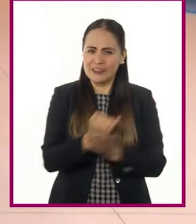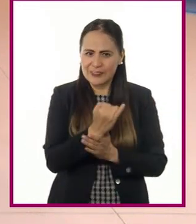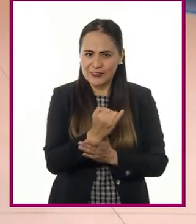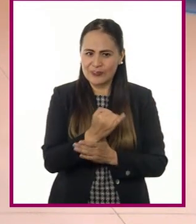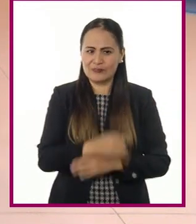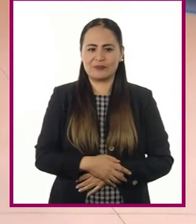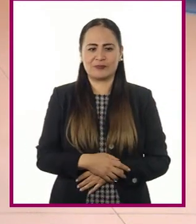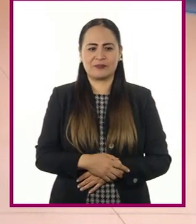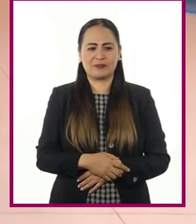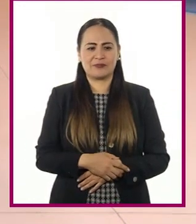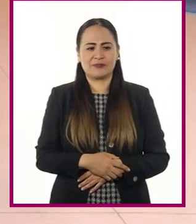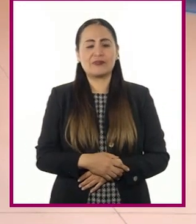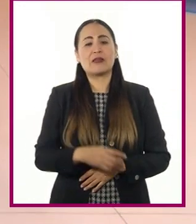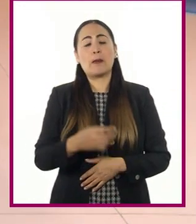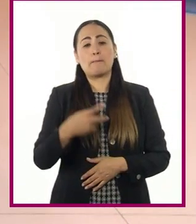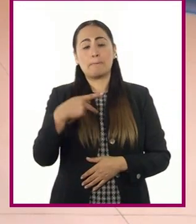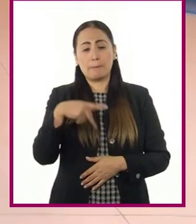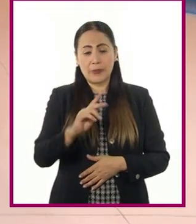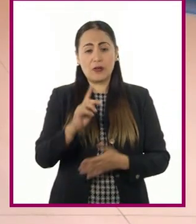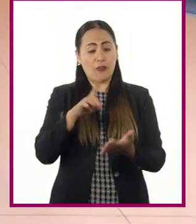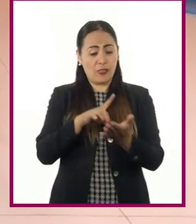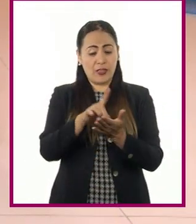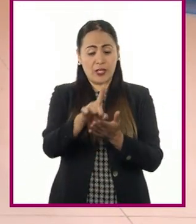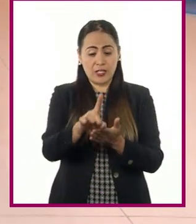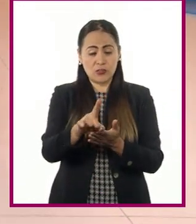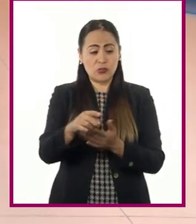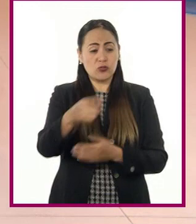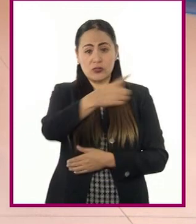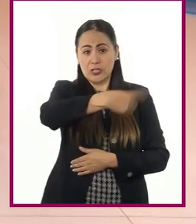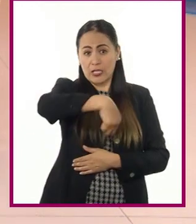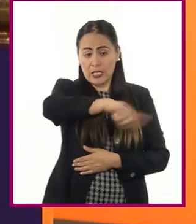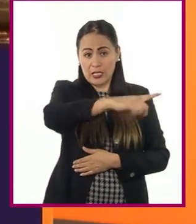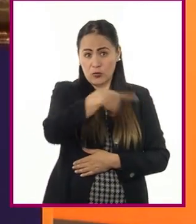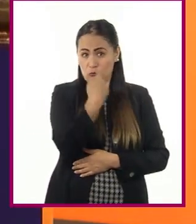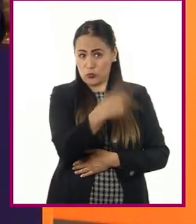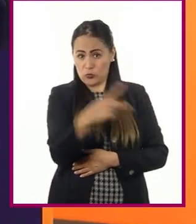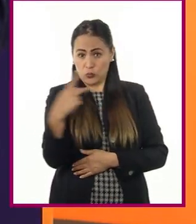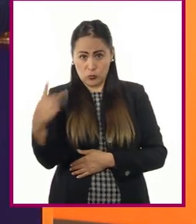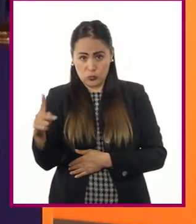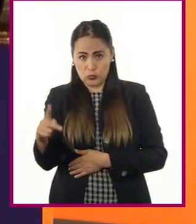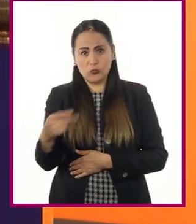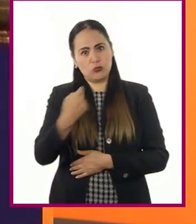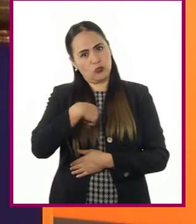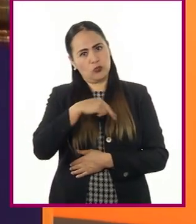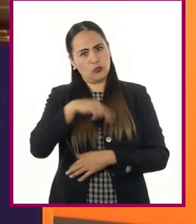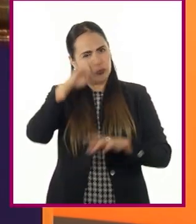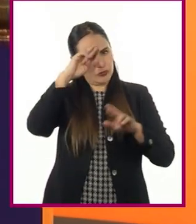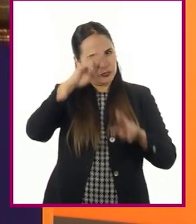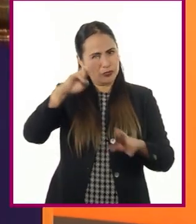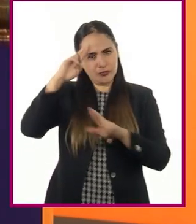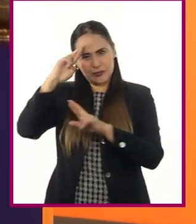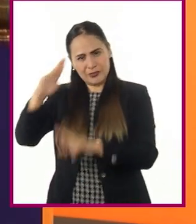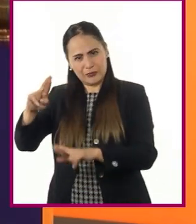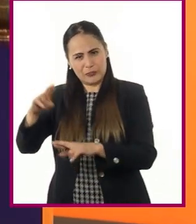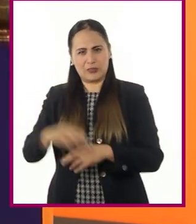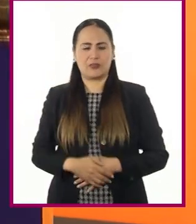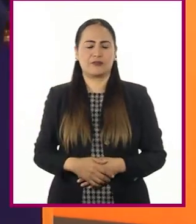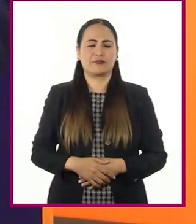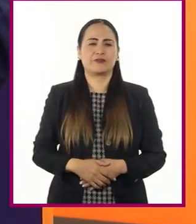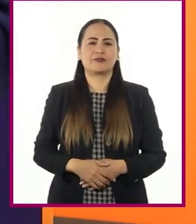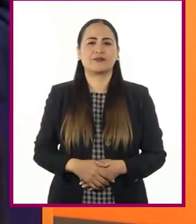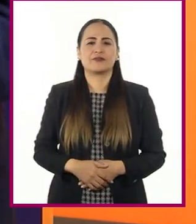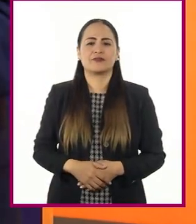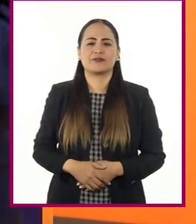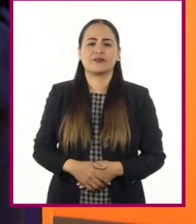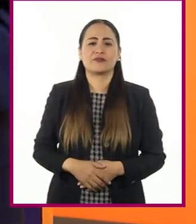que aprendamos a respetar los derechos de los otros. Para disminuir las tentaciones